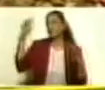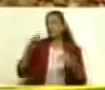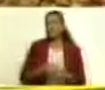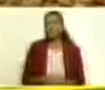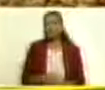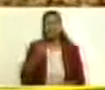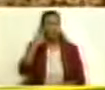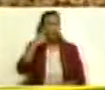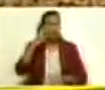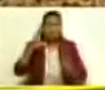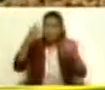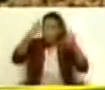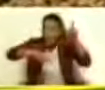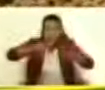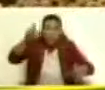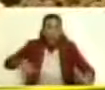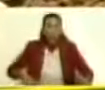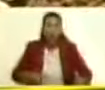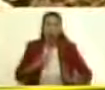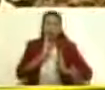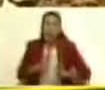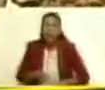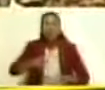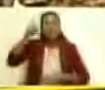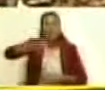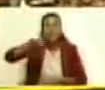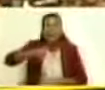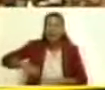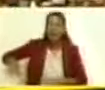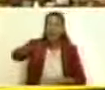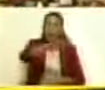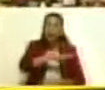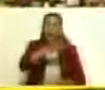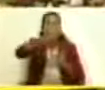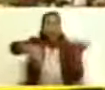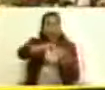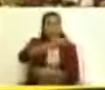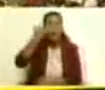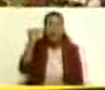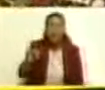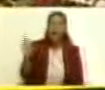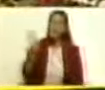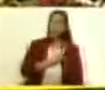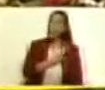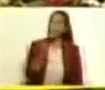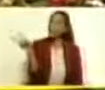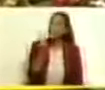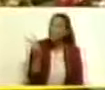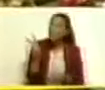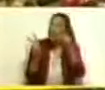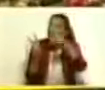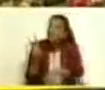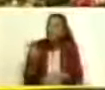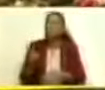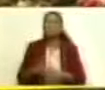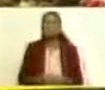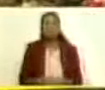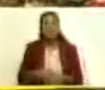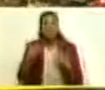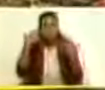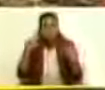Estamos para generar respuesta técnica y científica a nuestros problemas que son venezolanos y van a tener